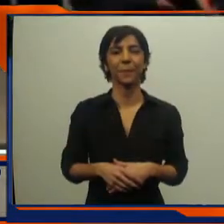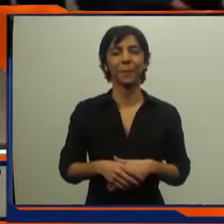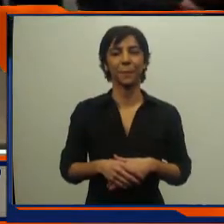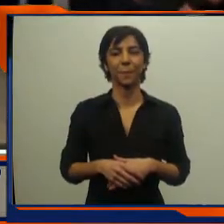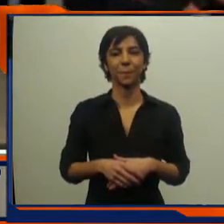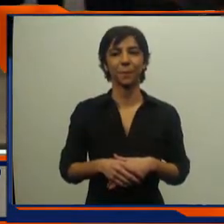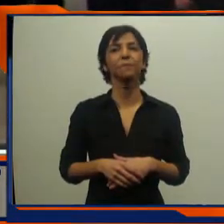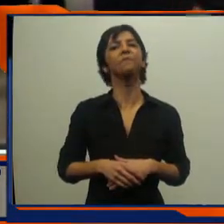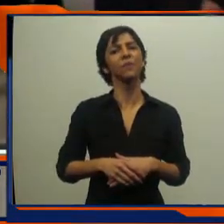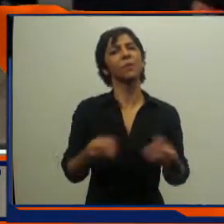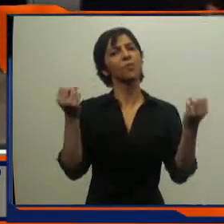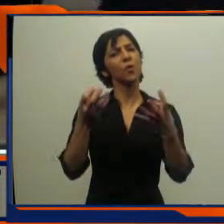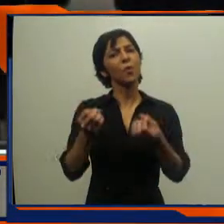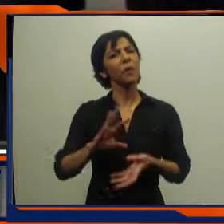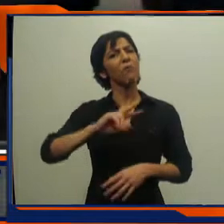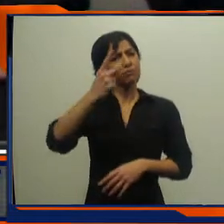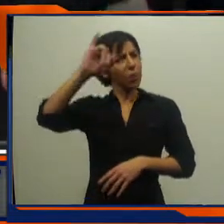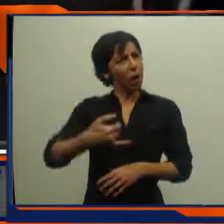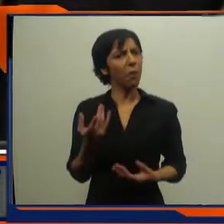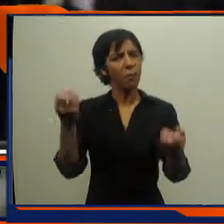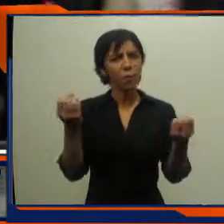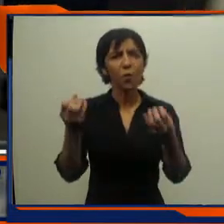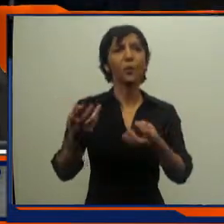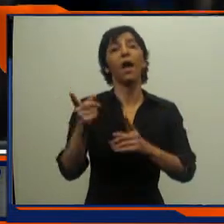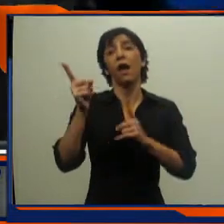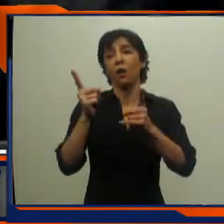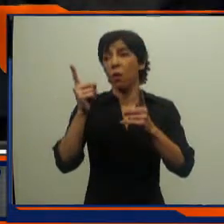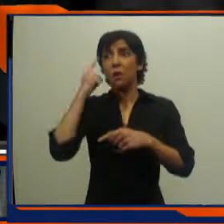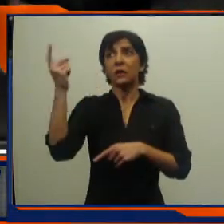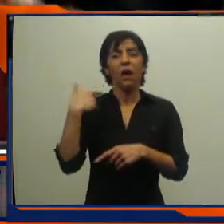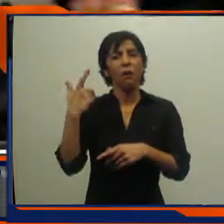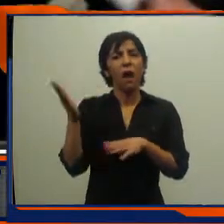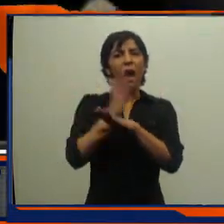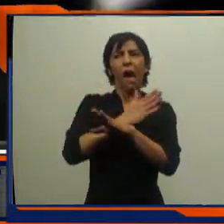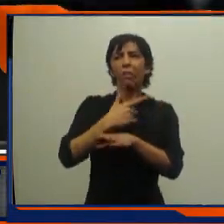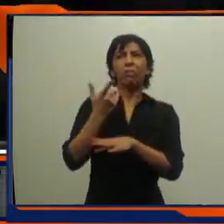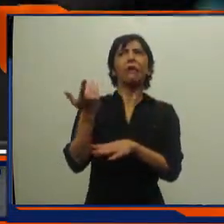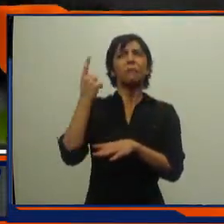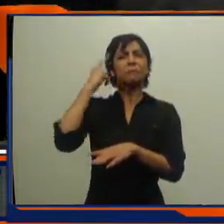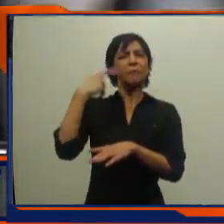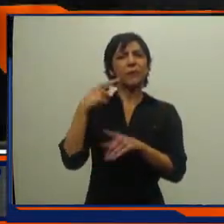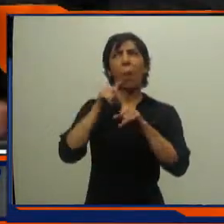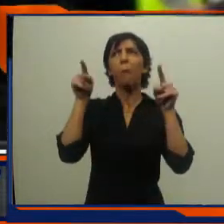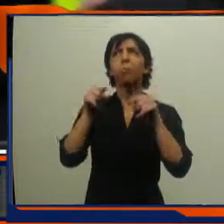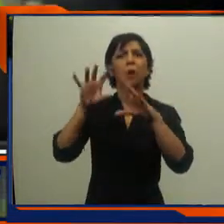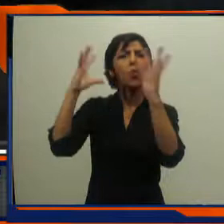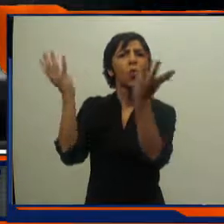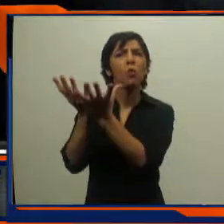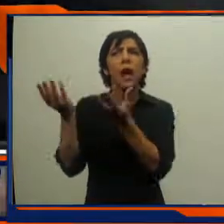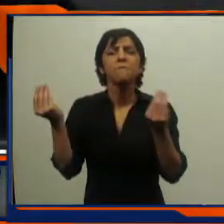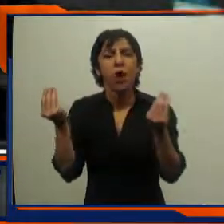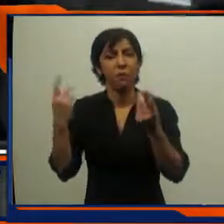Realmente, como bien decían ellos, ¿no?, se fueron con varias incógnitas y regresaron como ídolos, como lo que